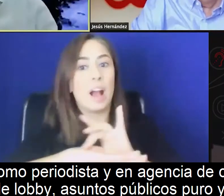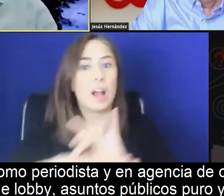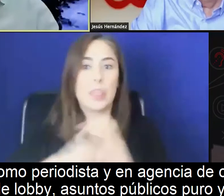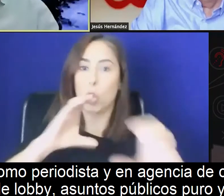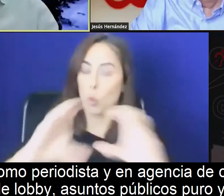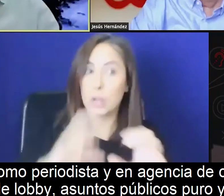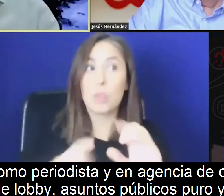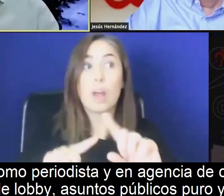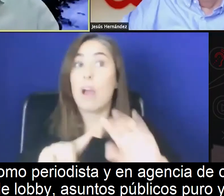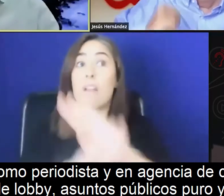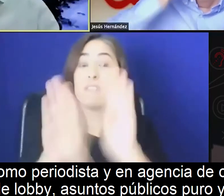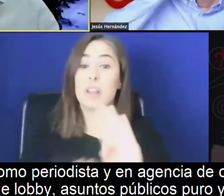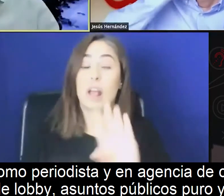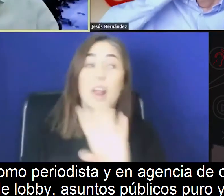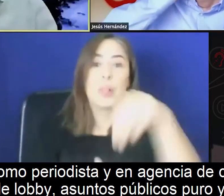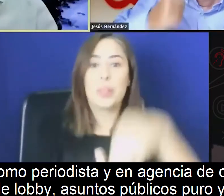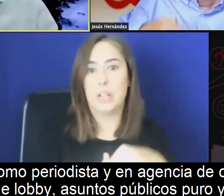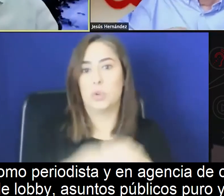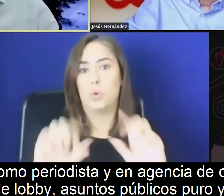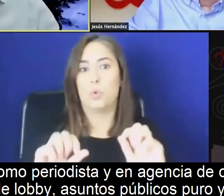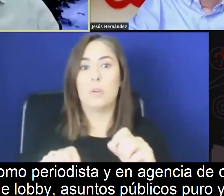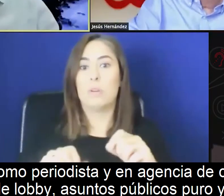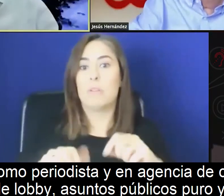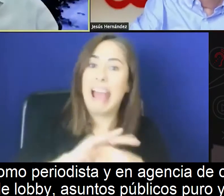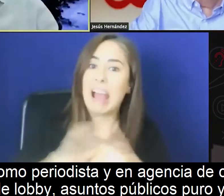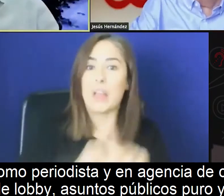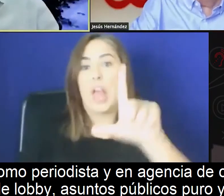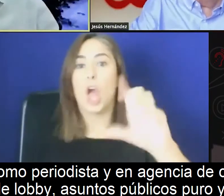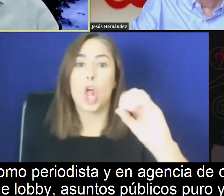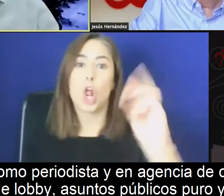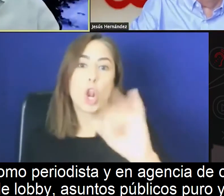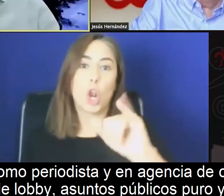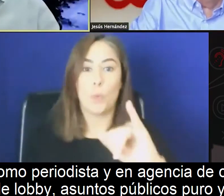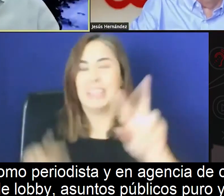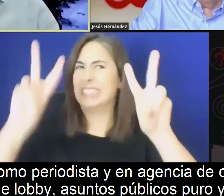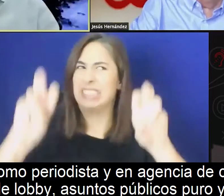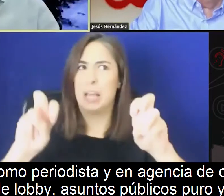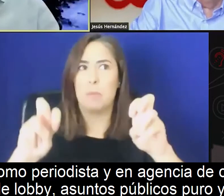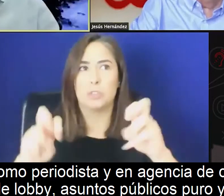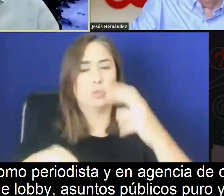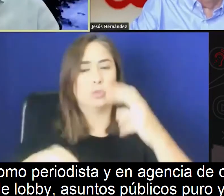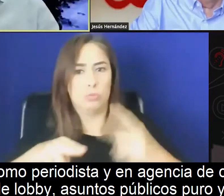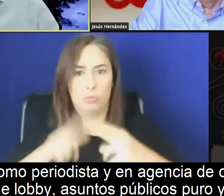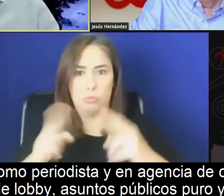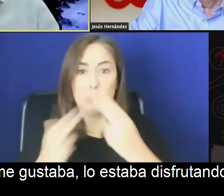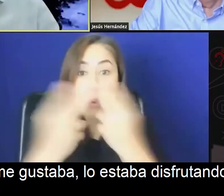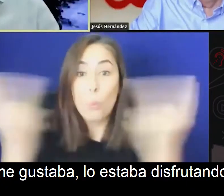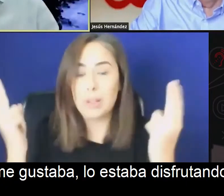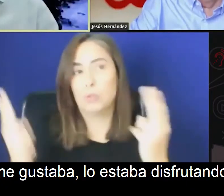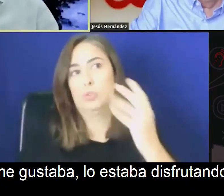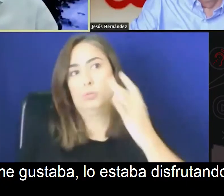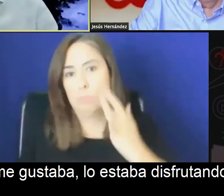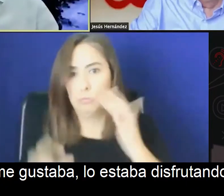lobby, digamos, ¿no? De el lobby, asuntos públicos puro y duro, en Madrid, lo cual